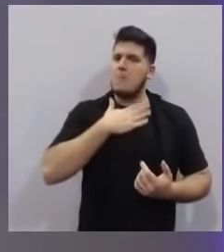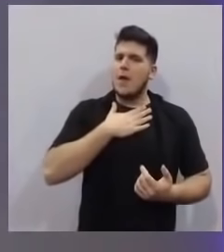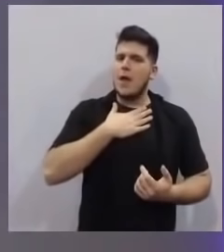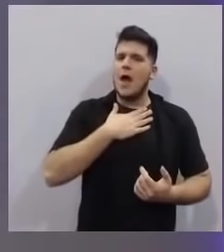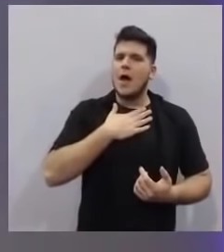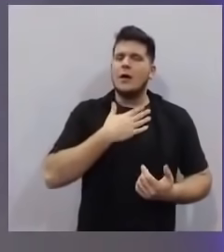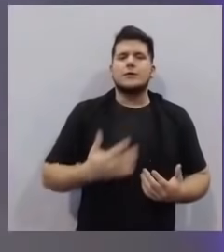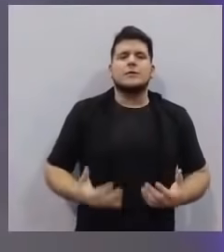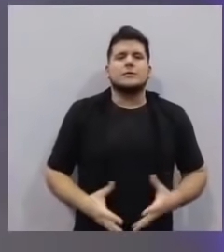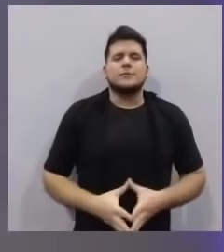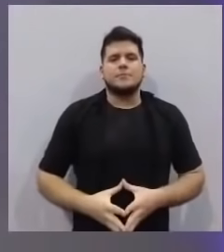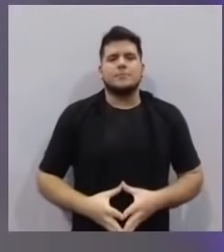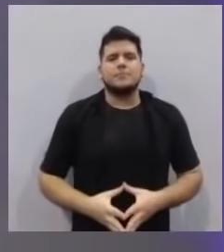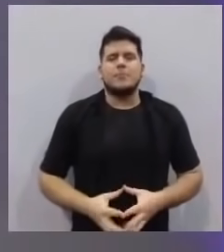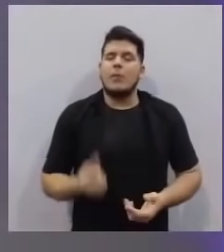disfrútelo